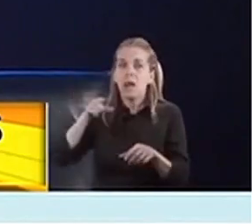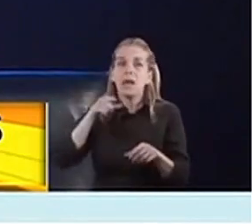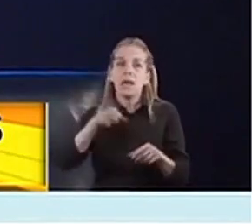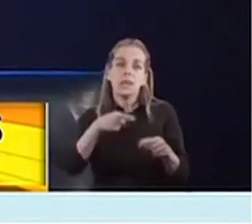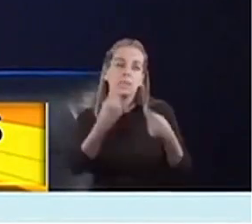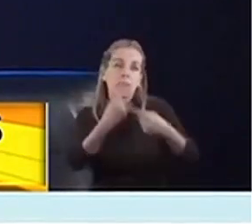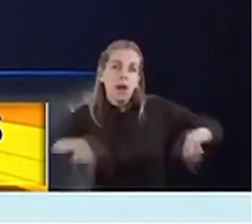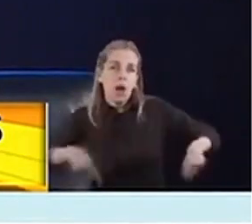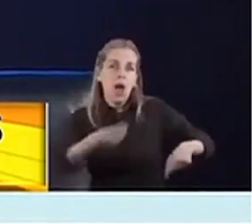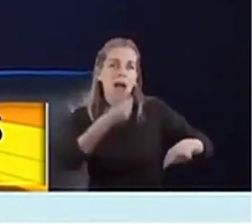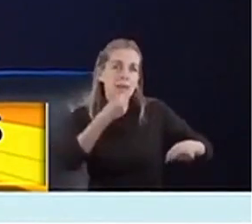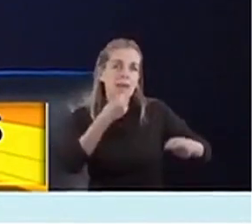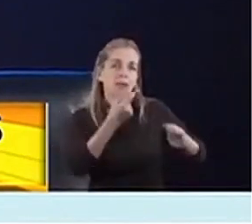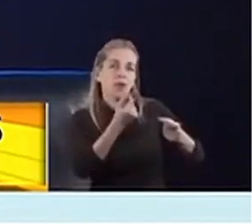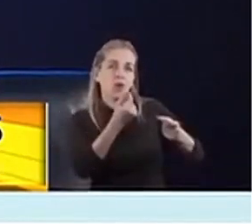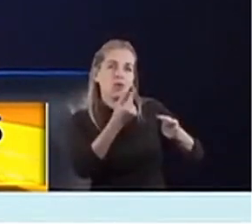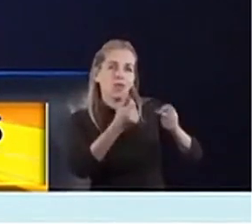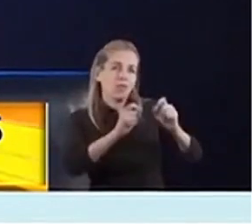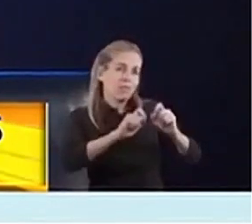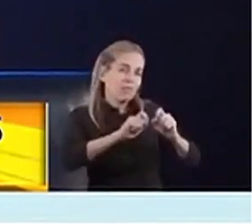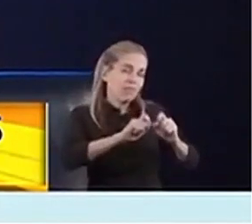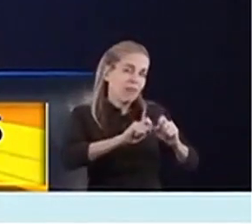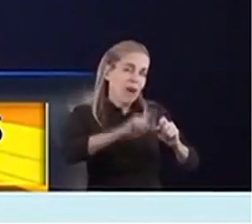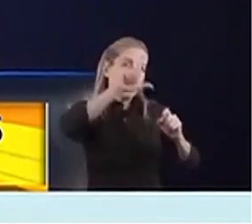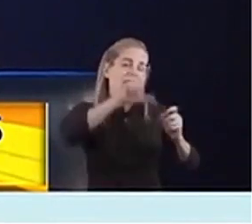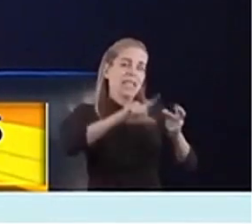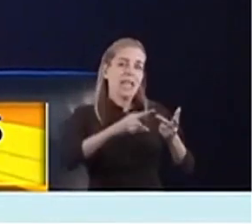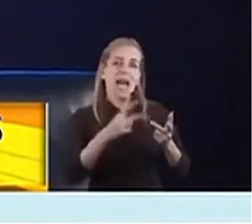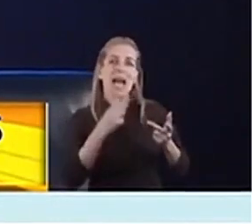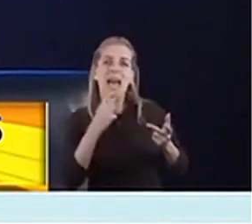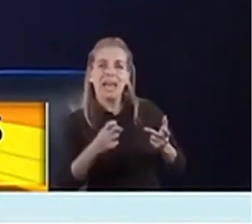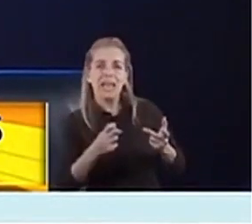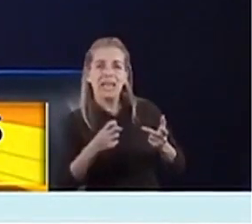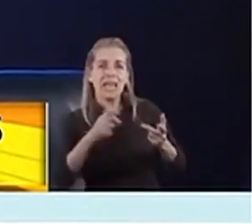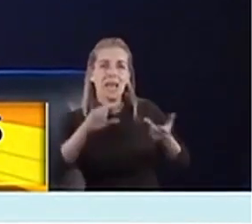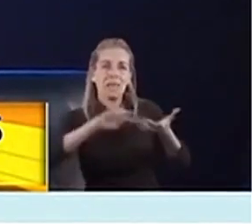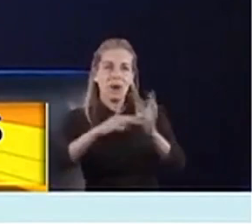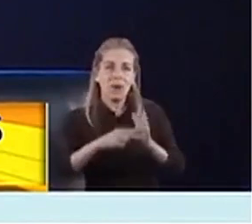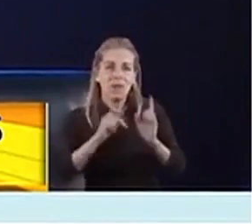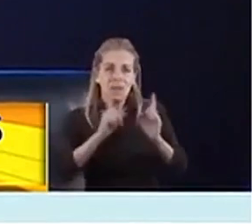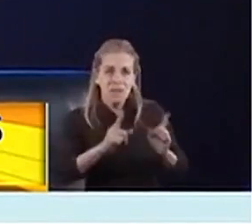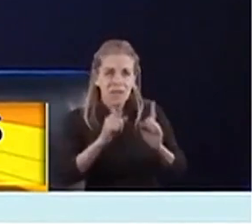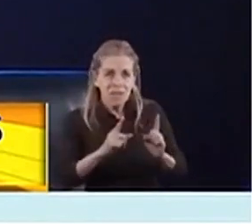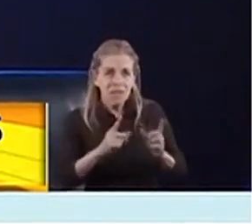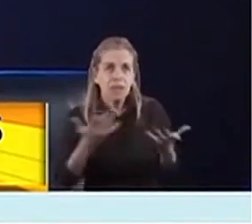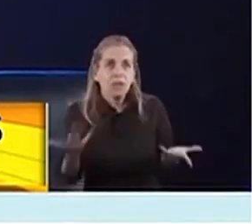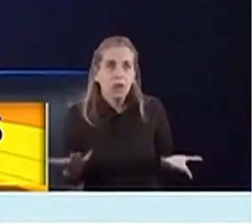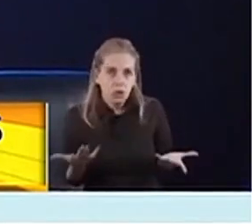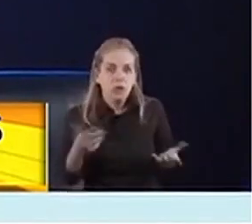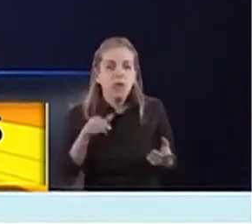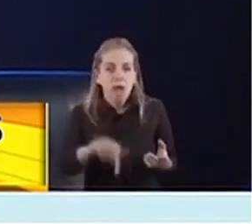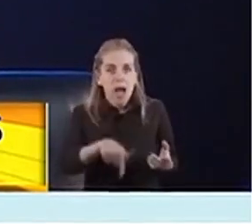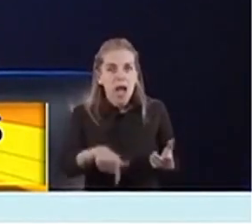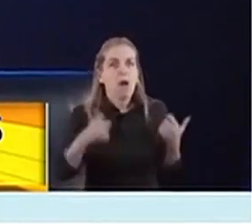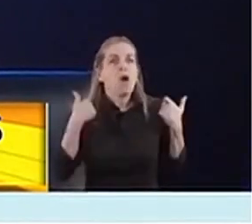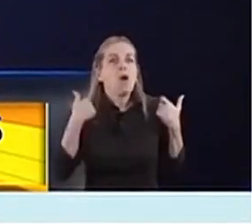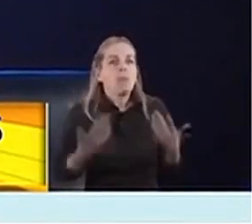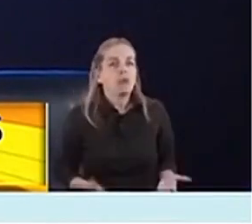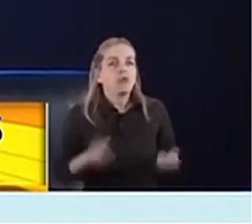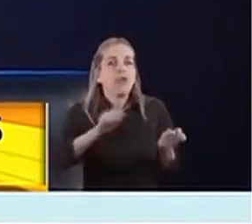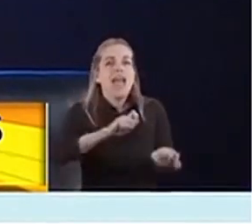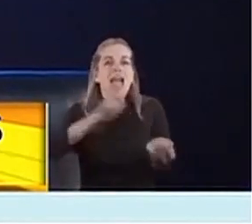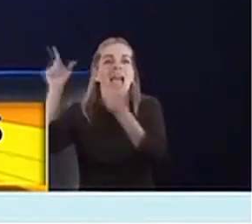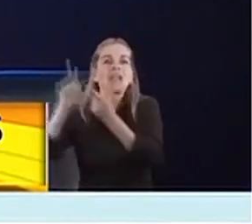como como siguen en las próximas horas aquí en la argentina de puestos para mi punto de vista pobres anuncios